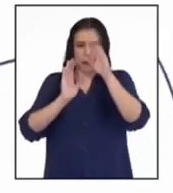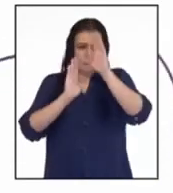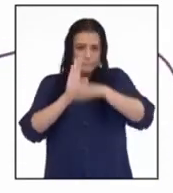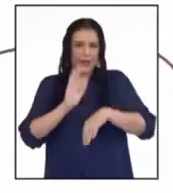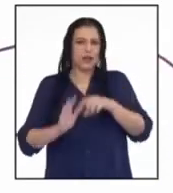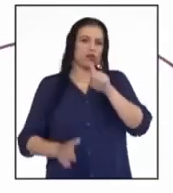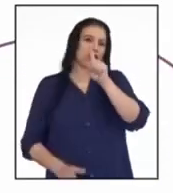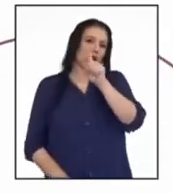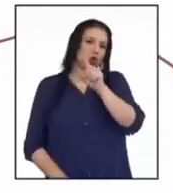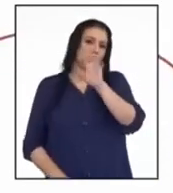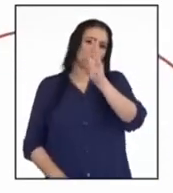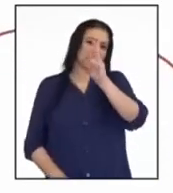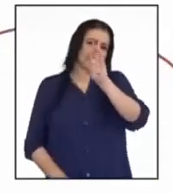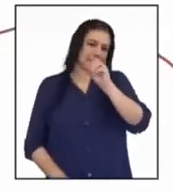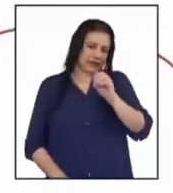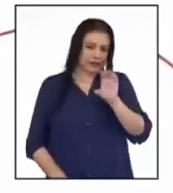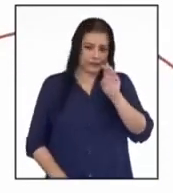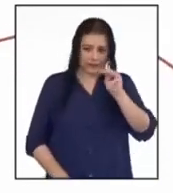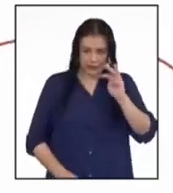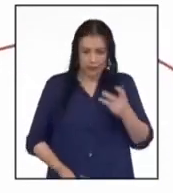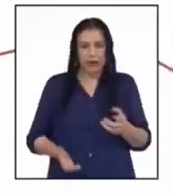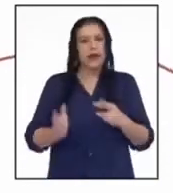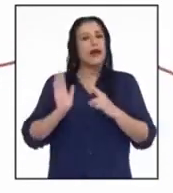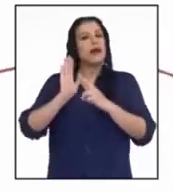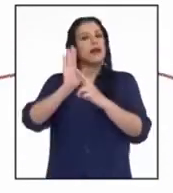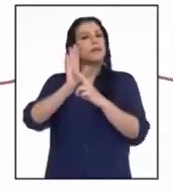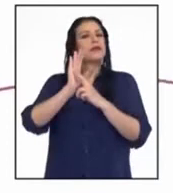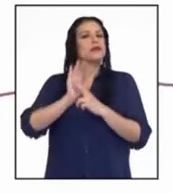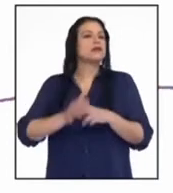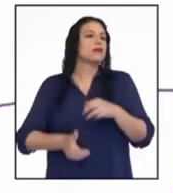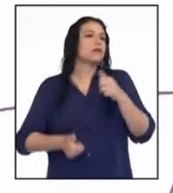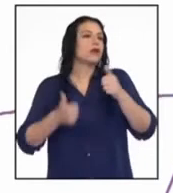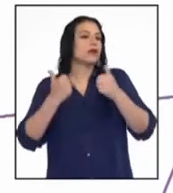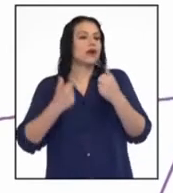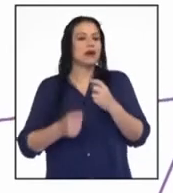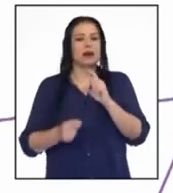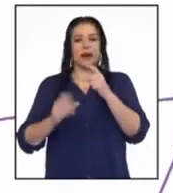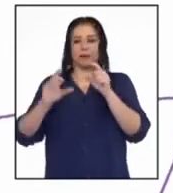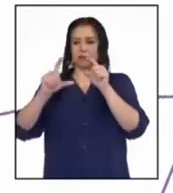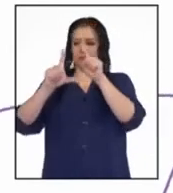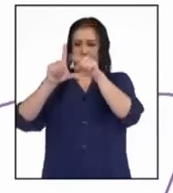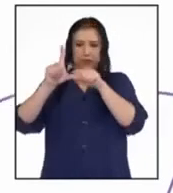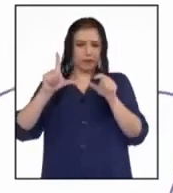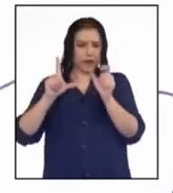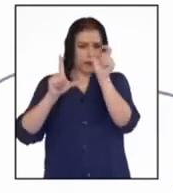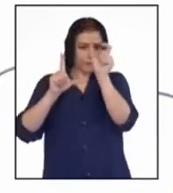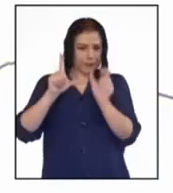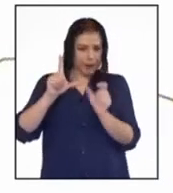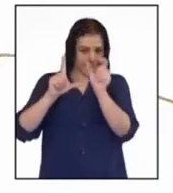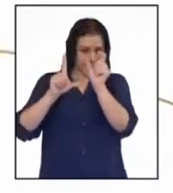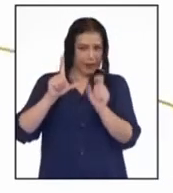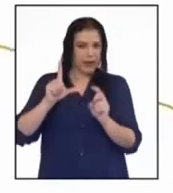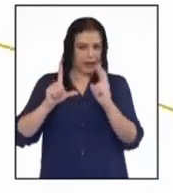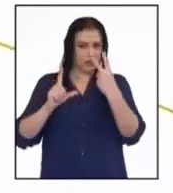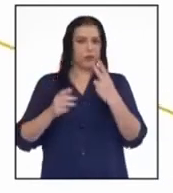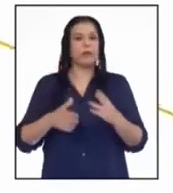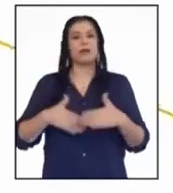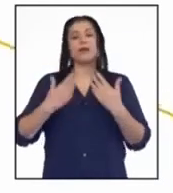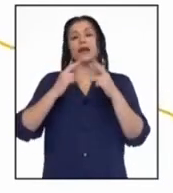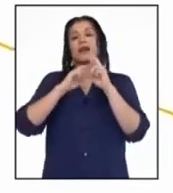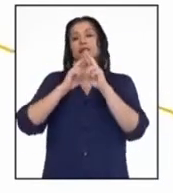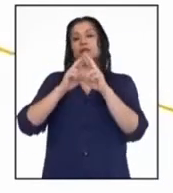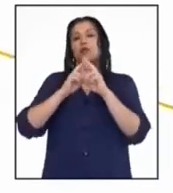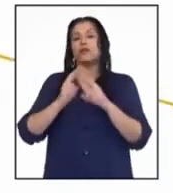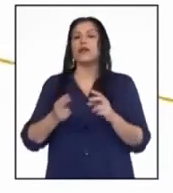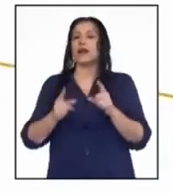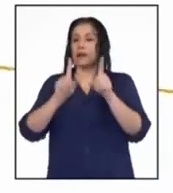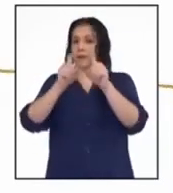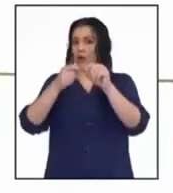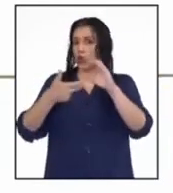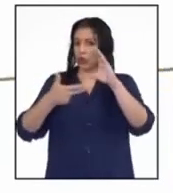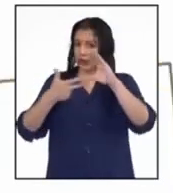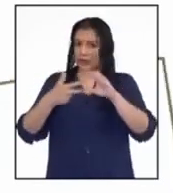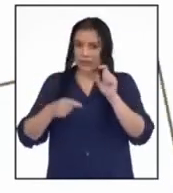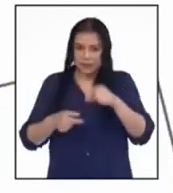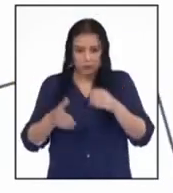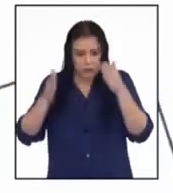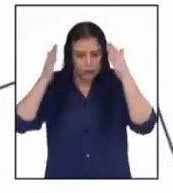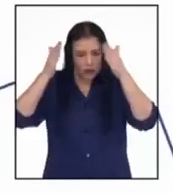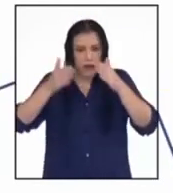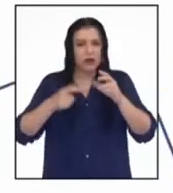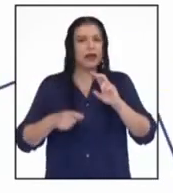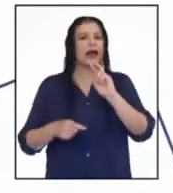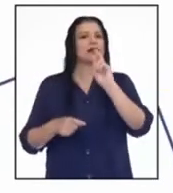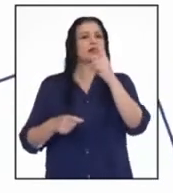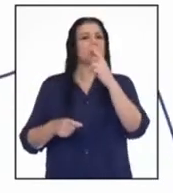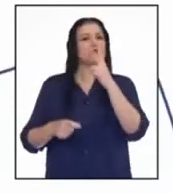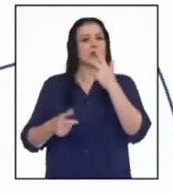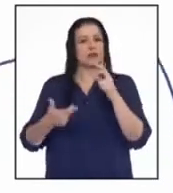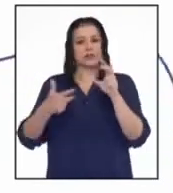de 160 centímetros, que estarían representados por las 2 primeras barras. Para poder responder la pregunta C, había que centrarse en la segunda